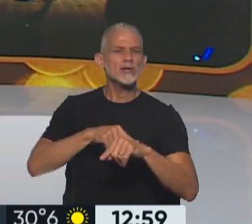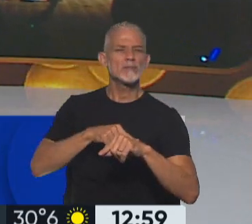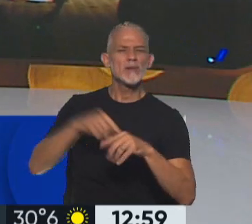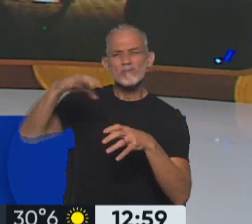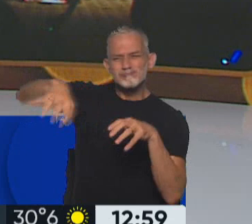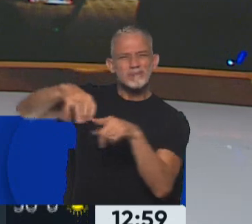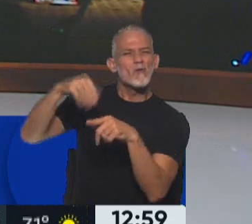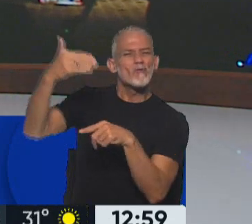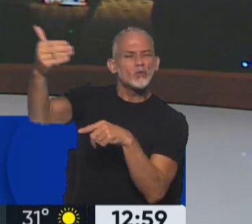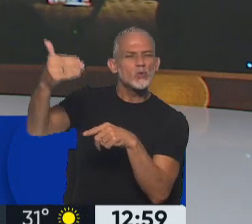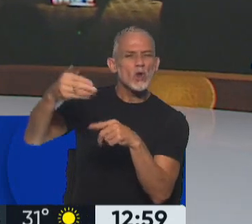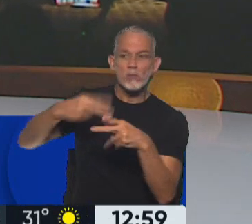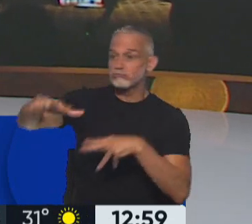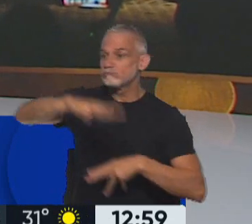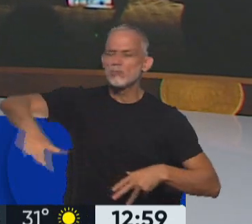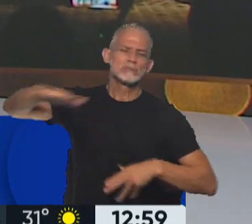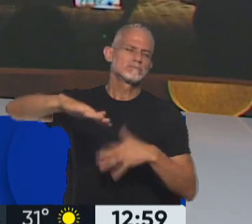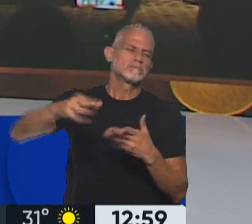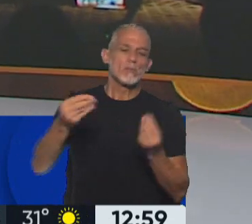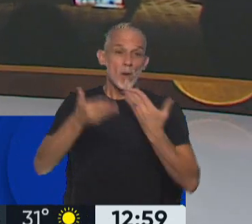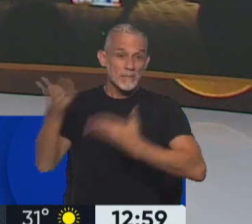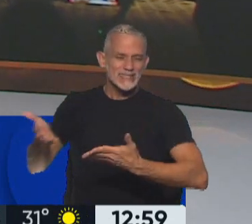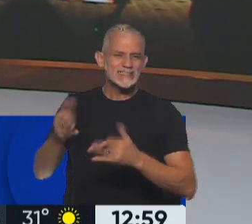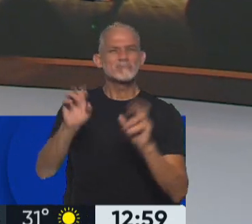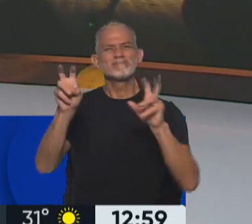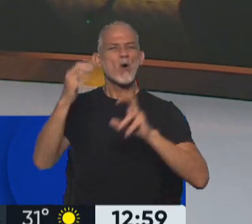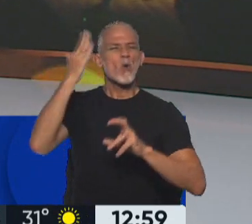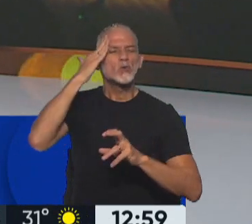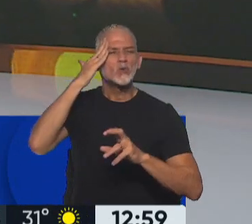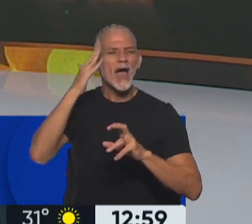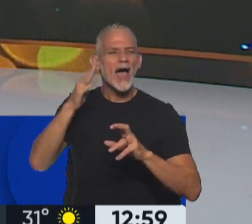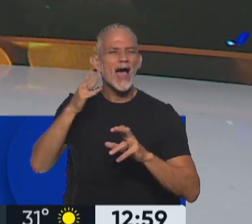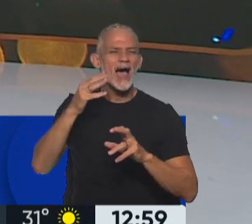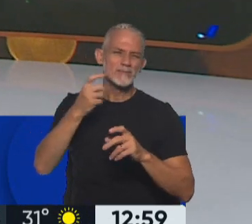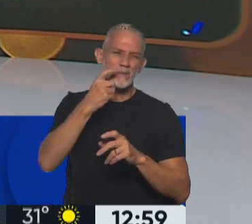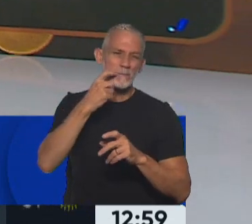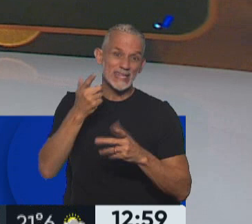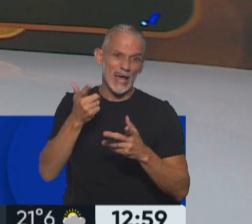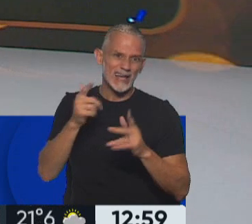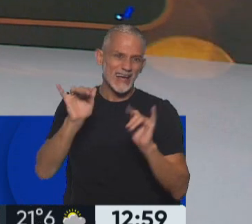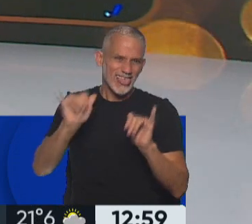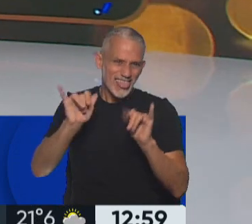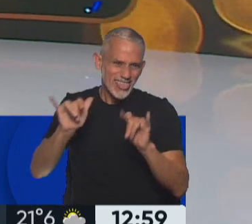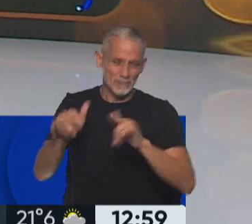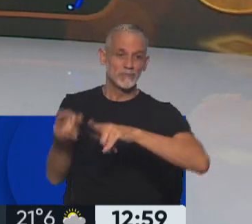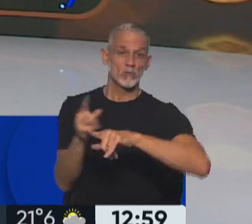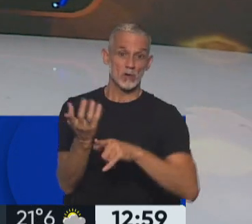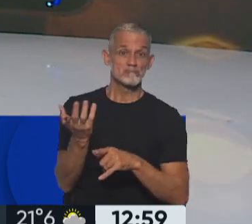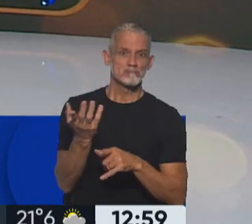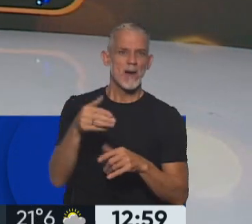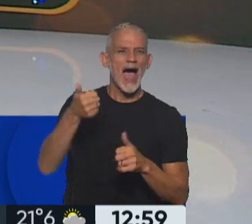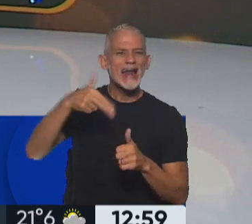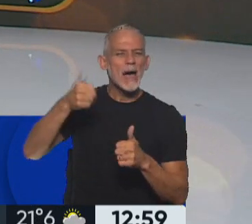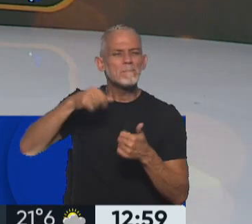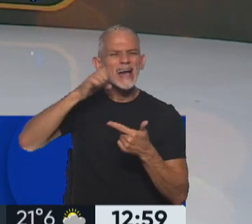una plaza imperdible, la presentación de Cultura Metálica. Sí, Feria del Libro del Heavy Metal, Ana Patané y